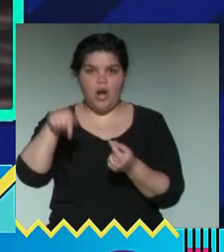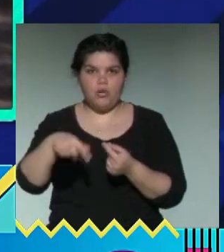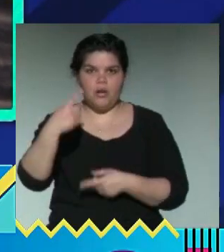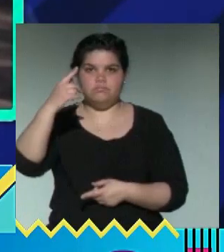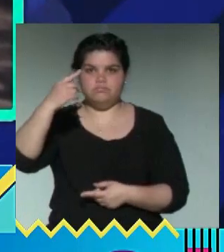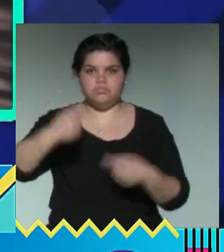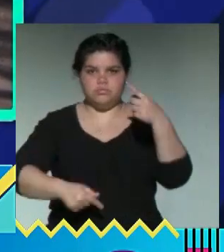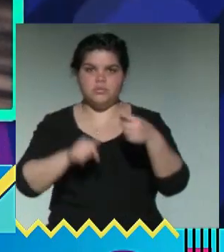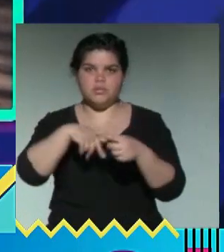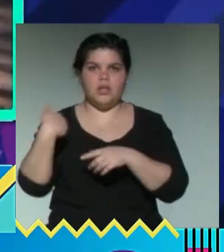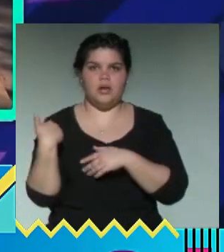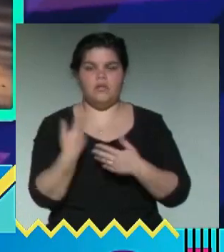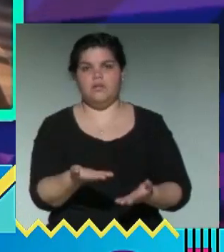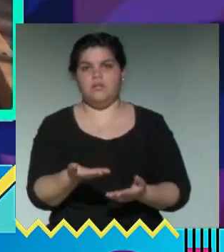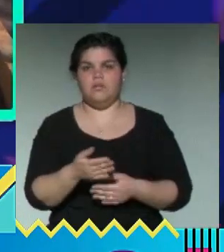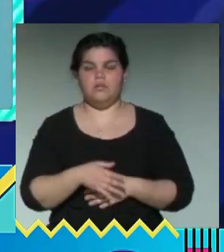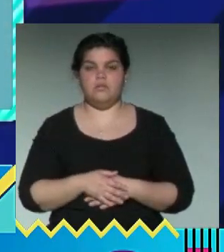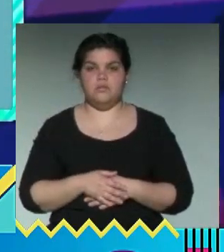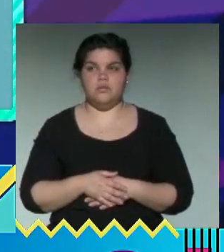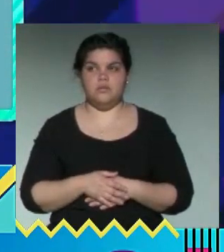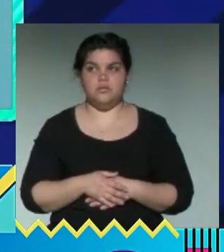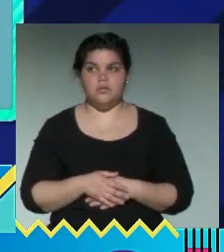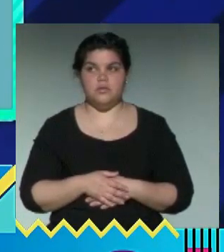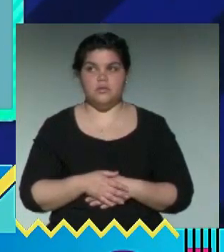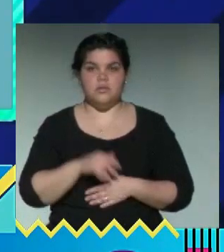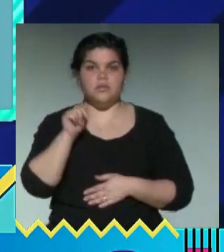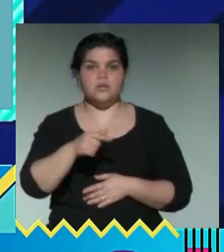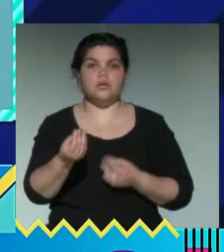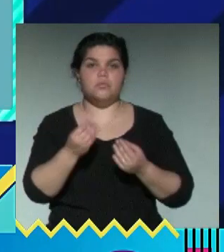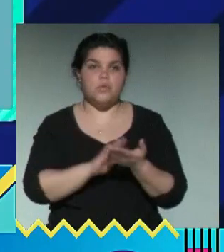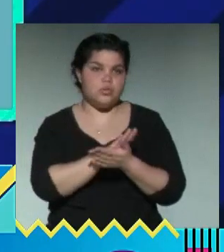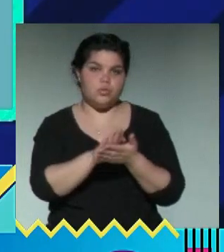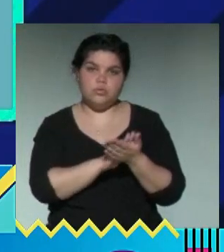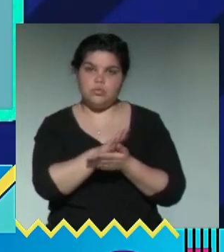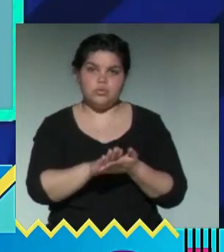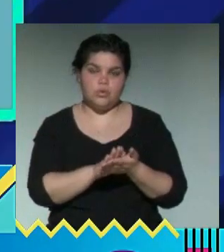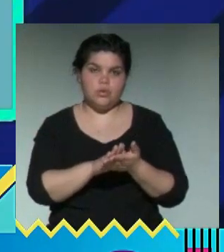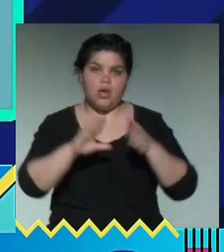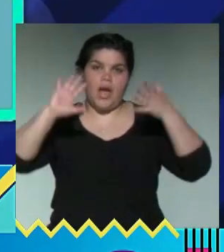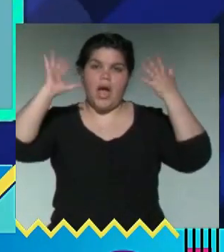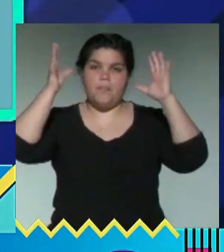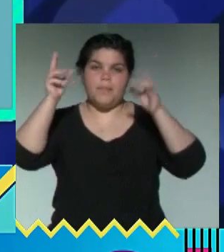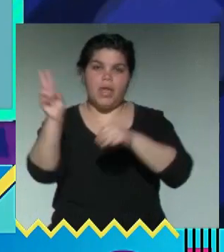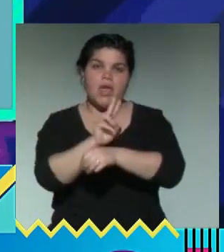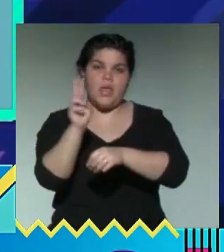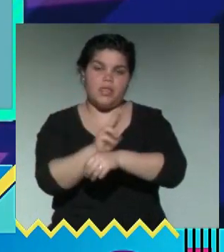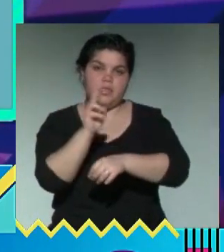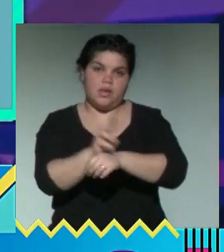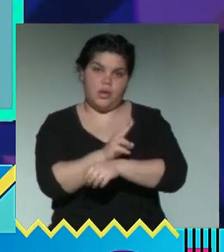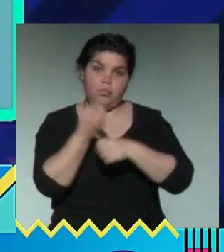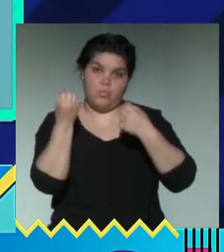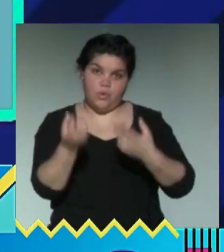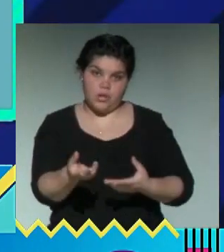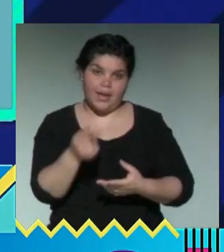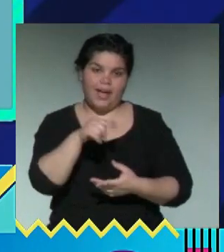bastante más en el bolsillo, digamos, del usuario. Y no deja de ser una muy buena solución desde el punto de vista ambiental porque evita o mitiga de